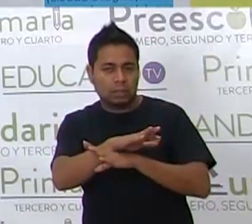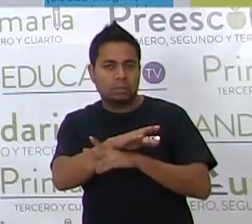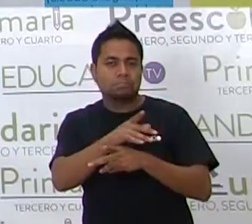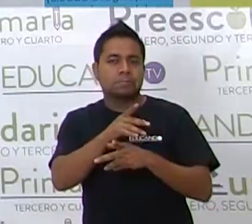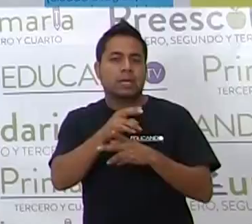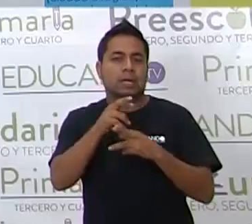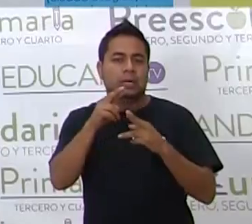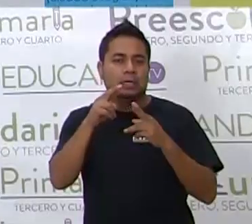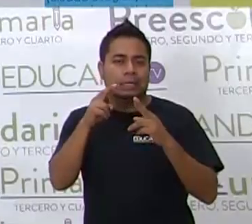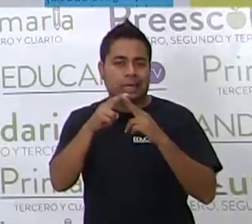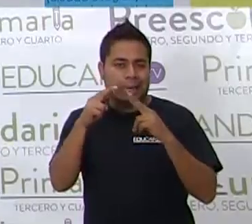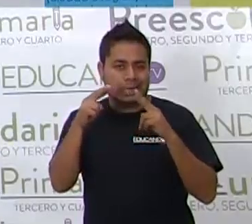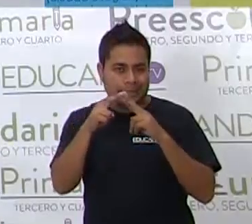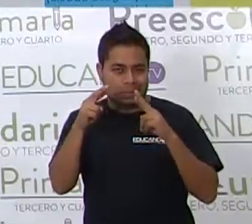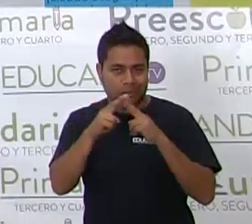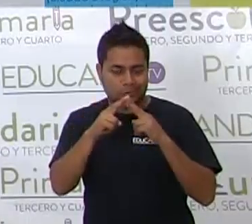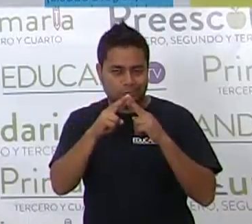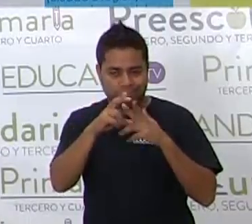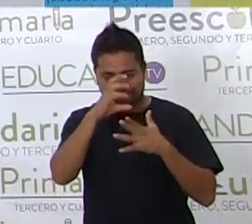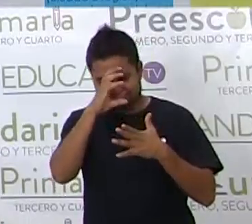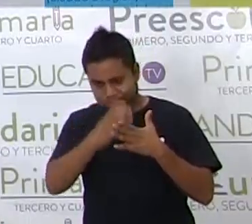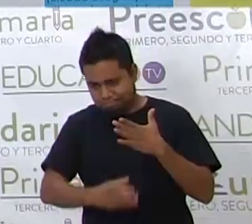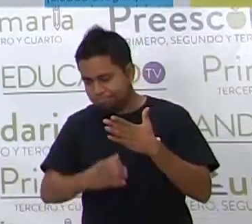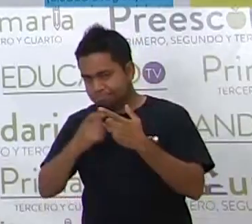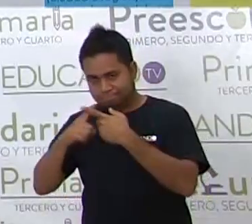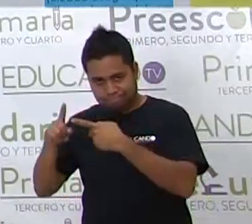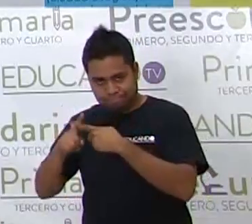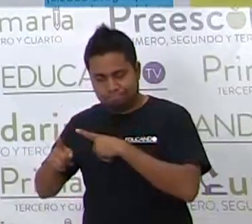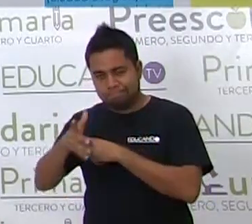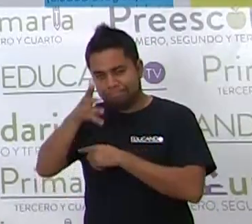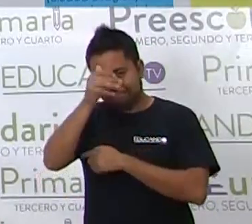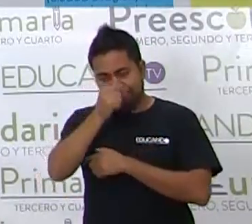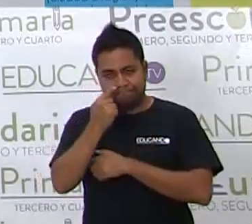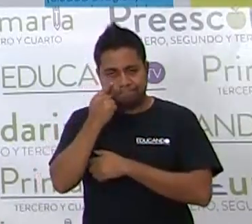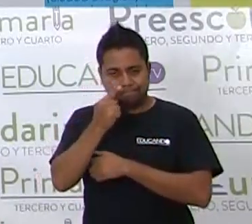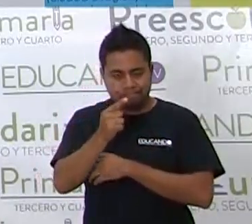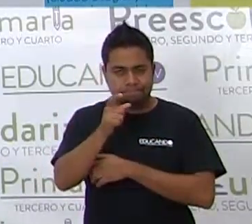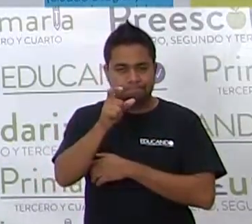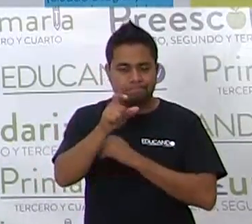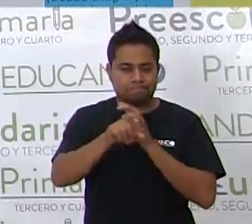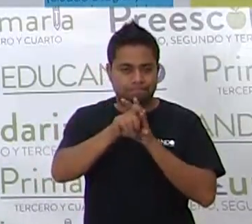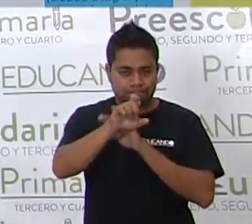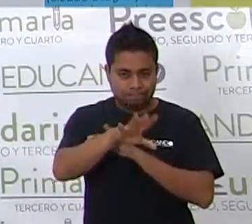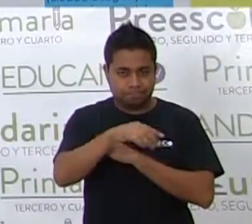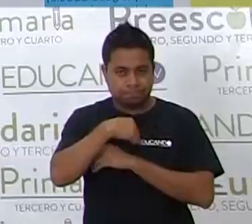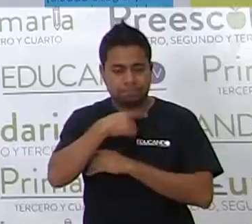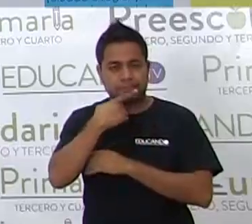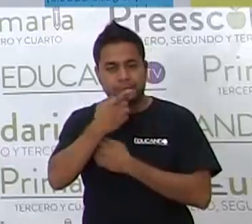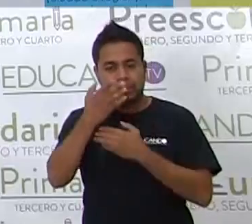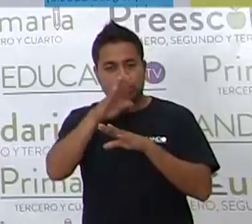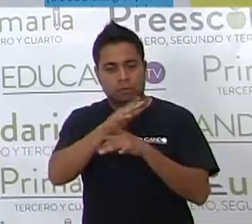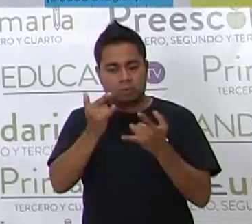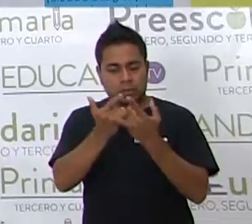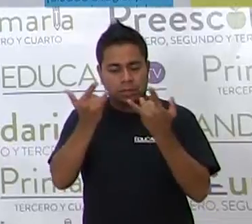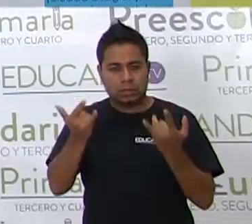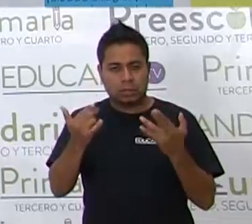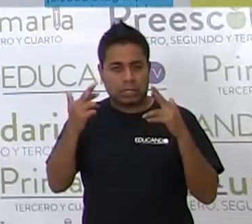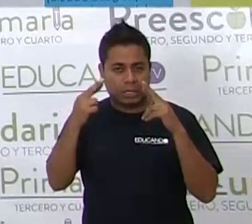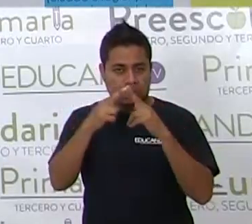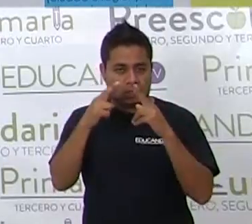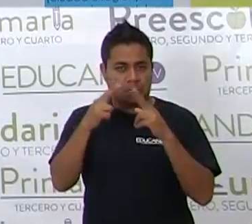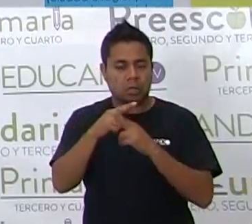Mucha atención con esta parte, porque cuando hablamos de leyendas de corte religioso,